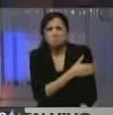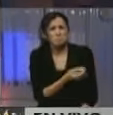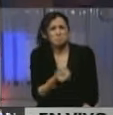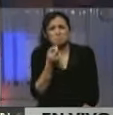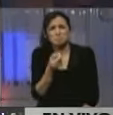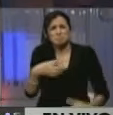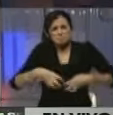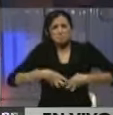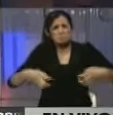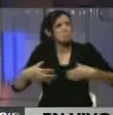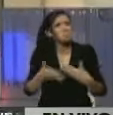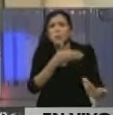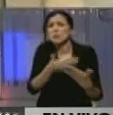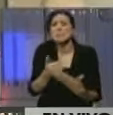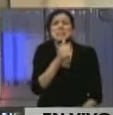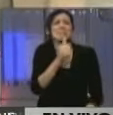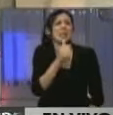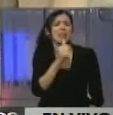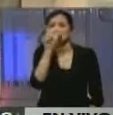oligarca.